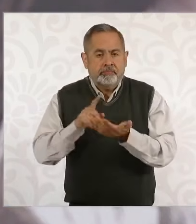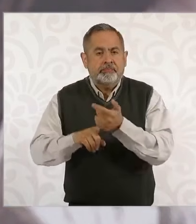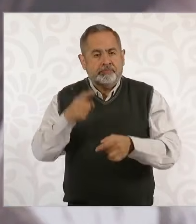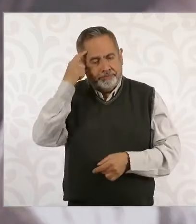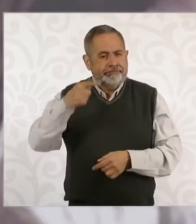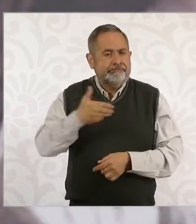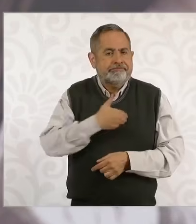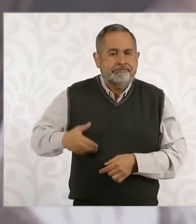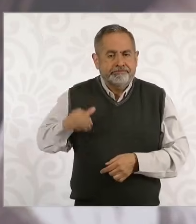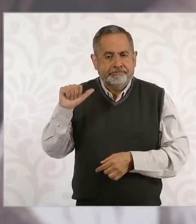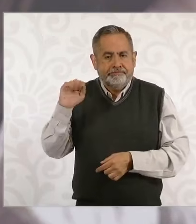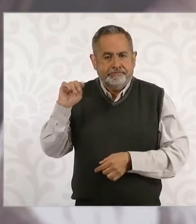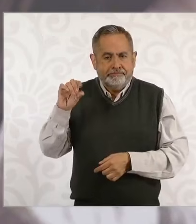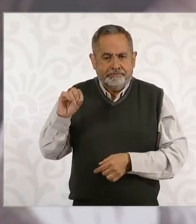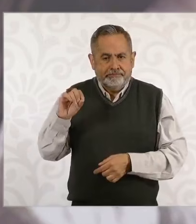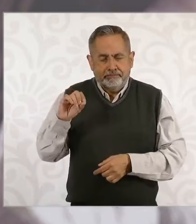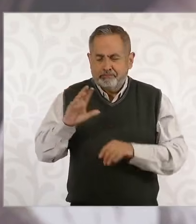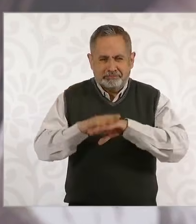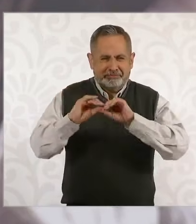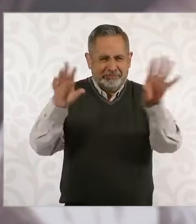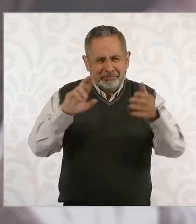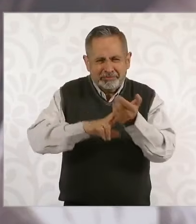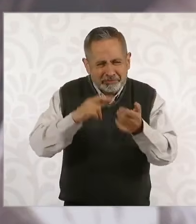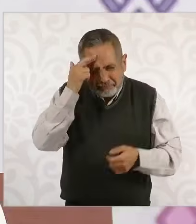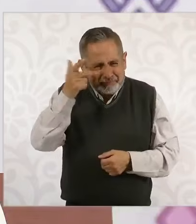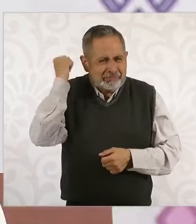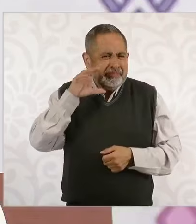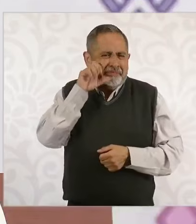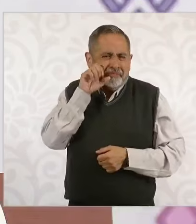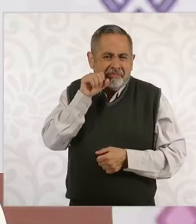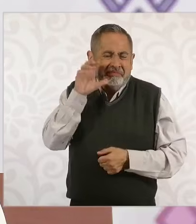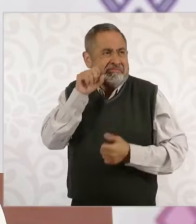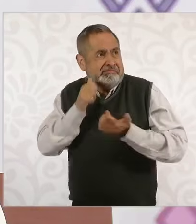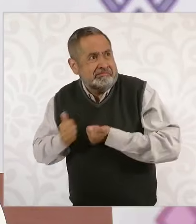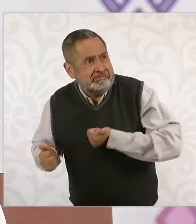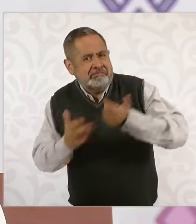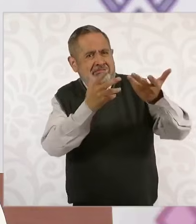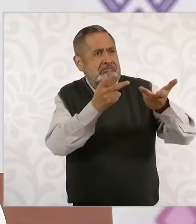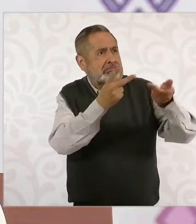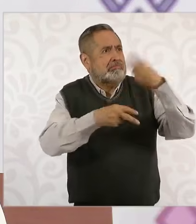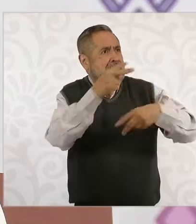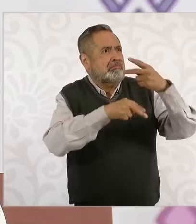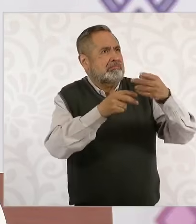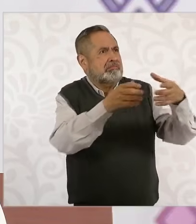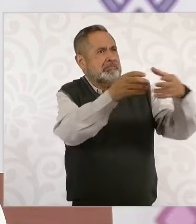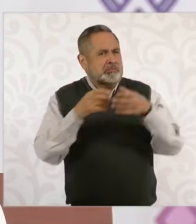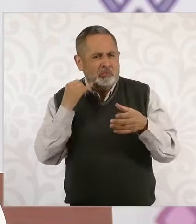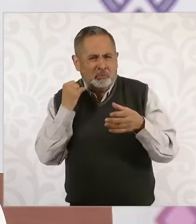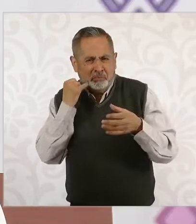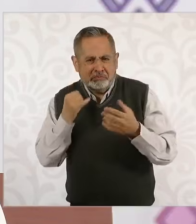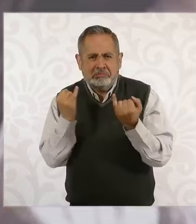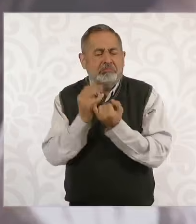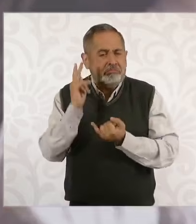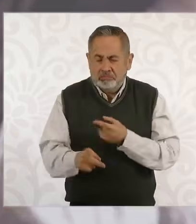muy clara. ¿Se acuerdan aquel rollo de las naranjas? De que México exportaba naranjas para importar jugo de naranja, ¿se acuerdan? Y entonces